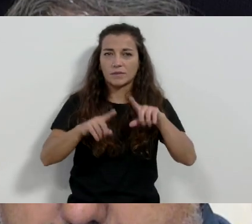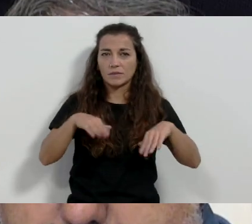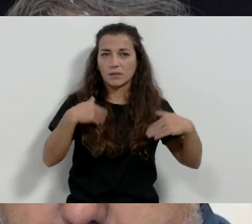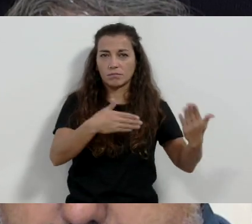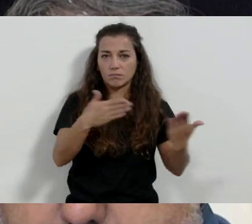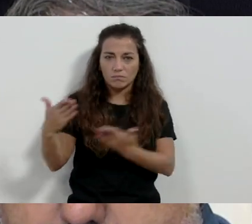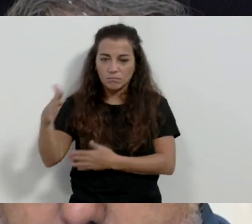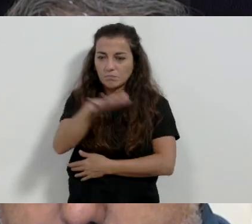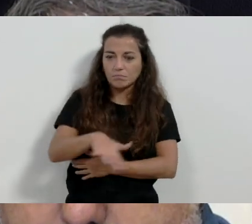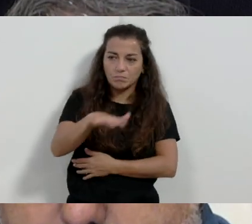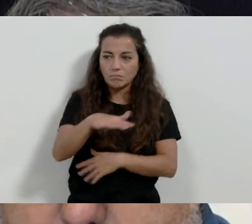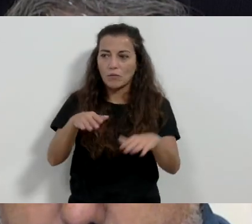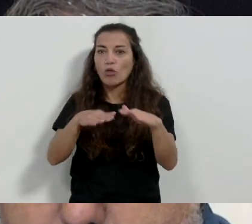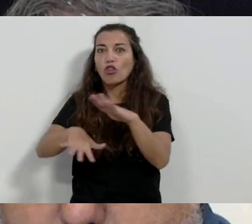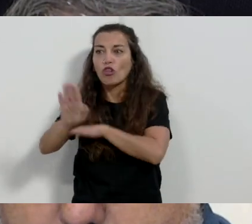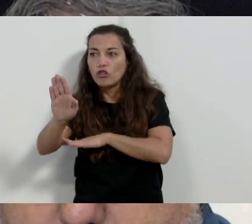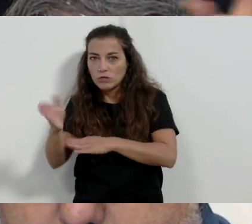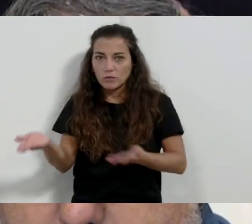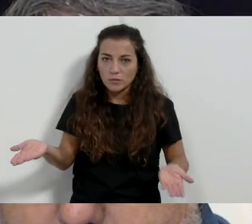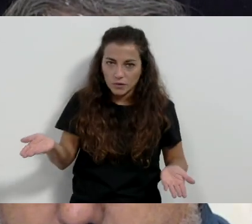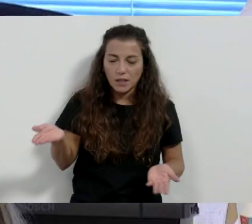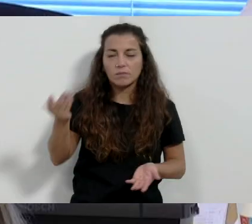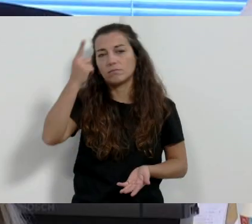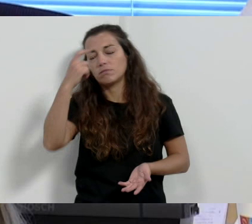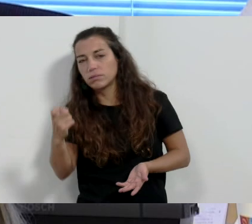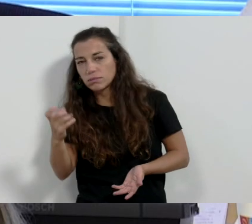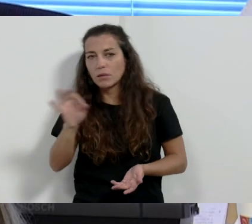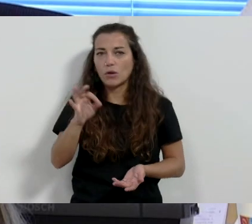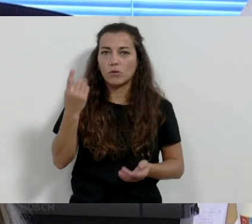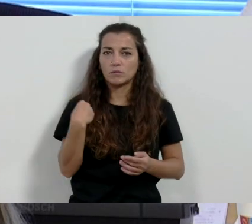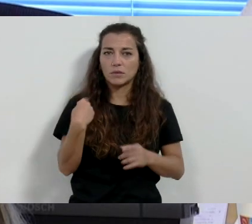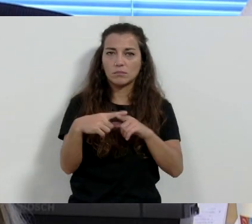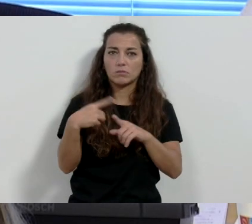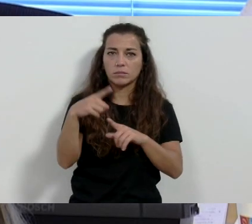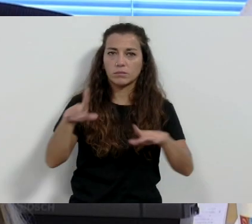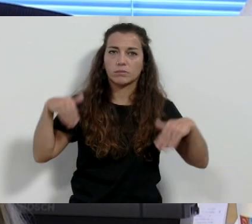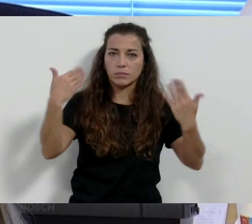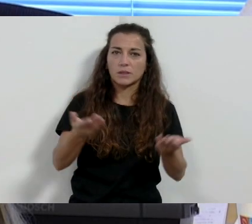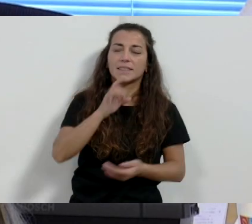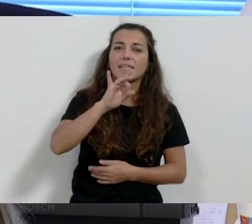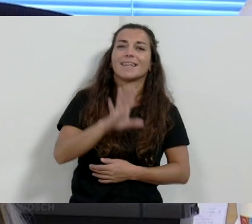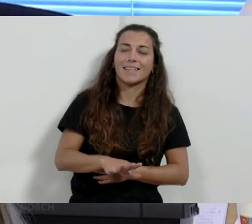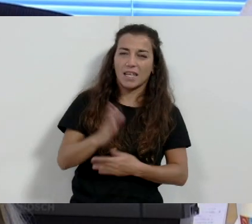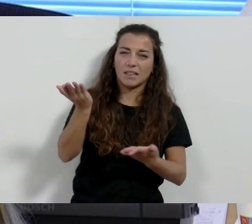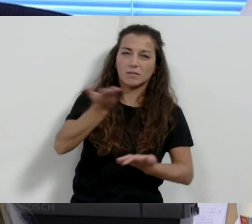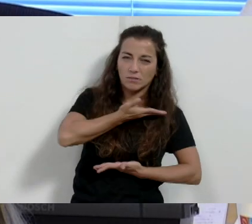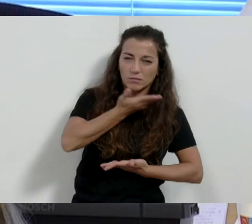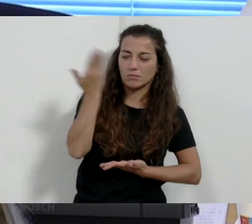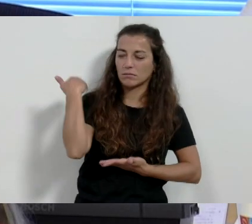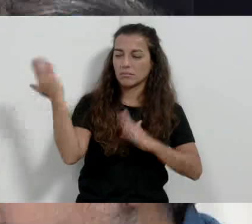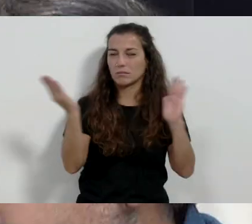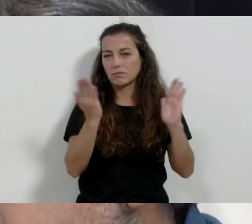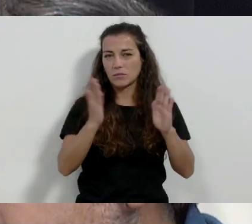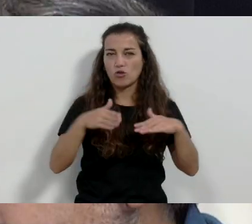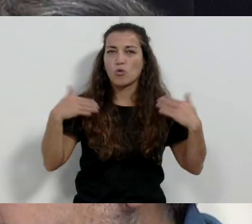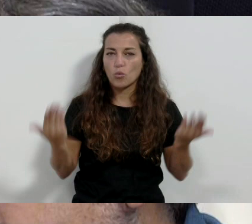nosotros sabemos dónde están, o si eso era un presente, de quién fue ese presente o en qué momento se